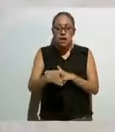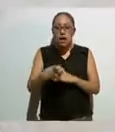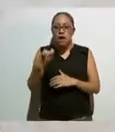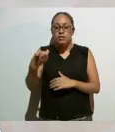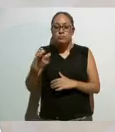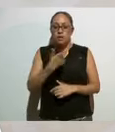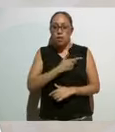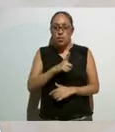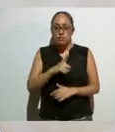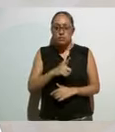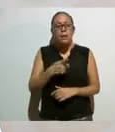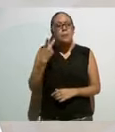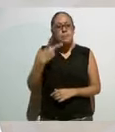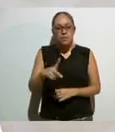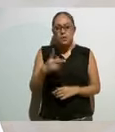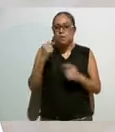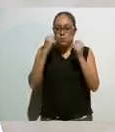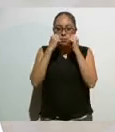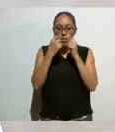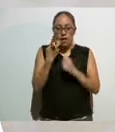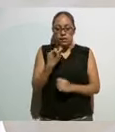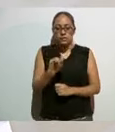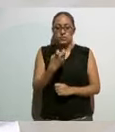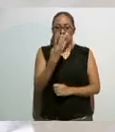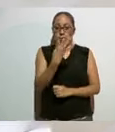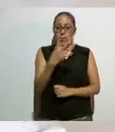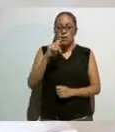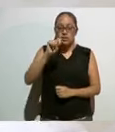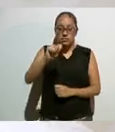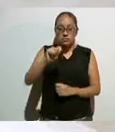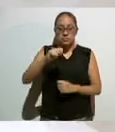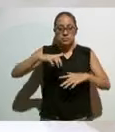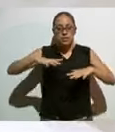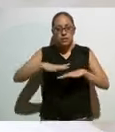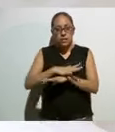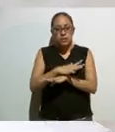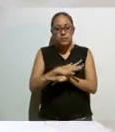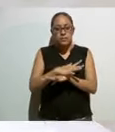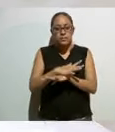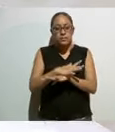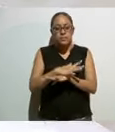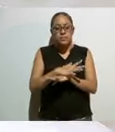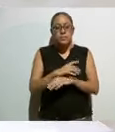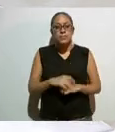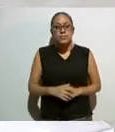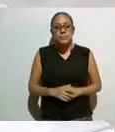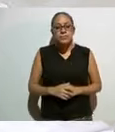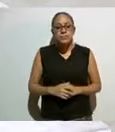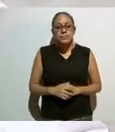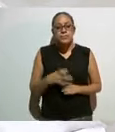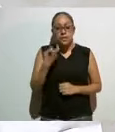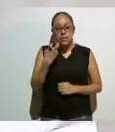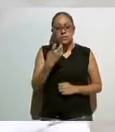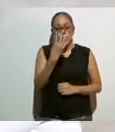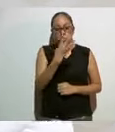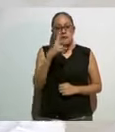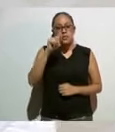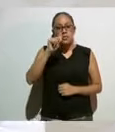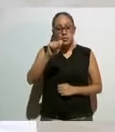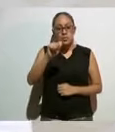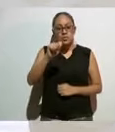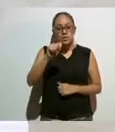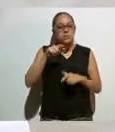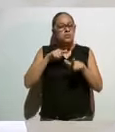la cuarta transformación, la cuarta T va, de